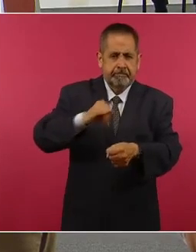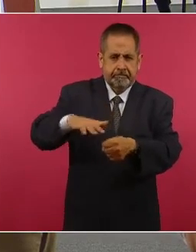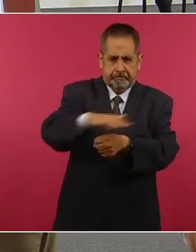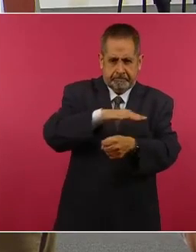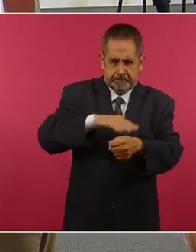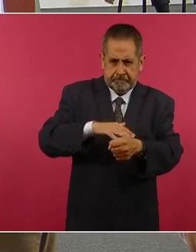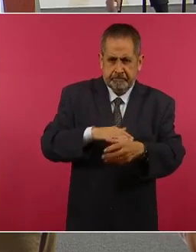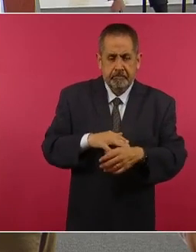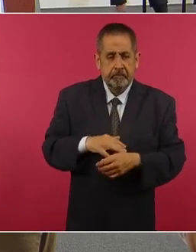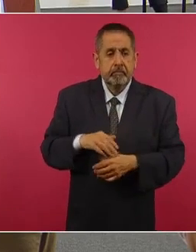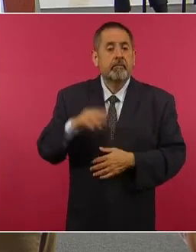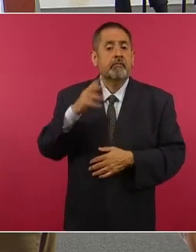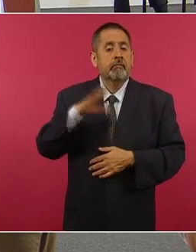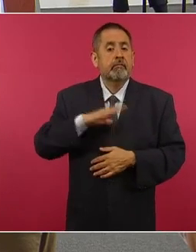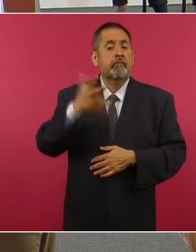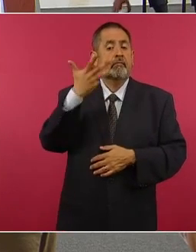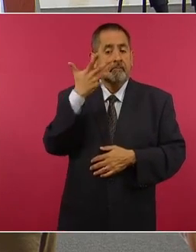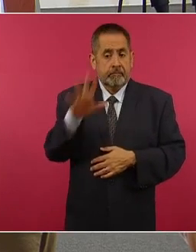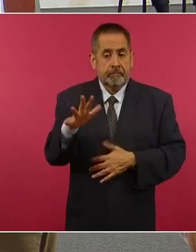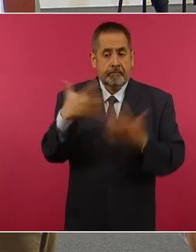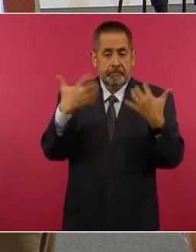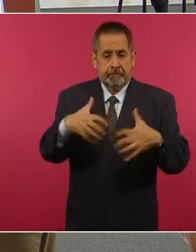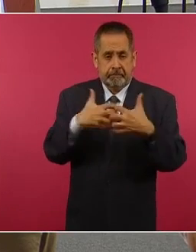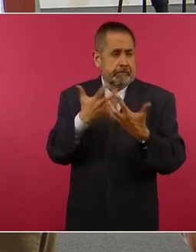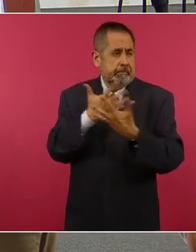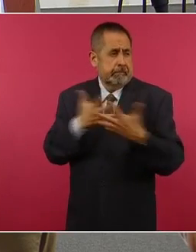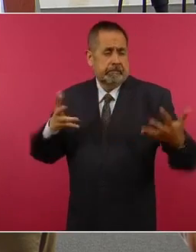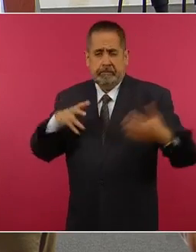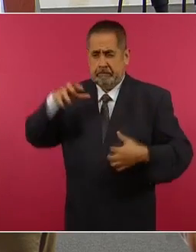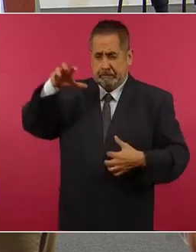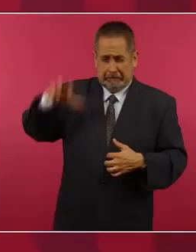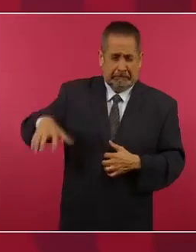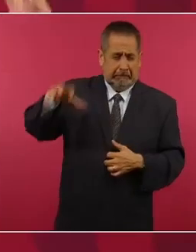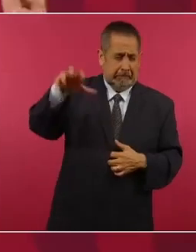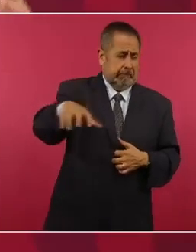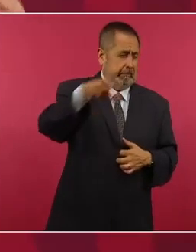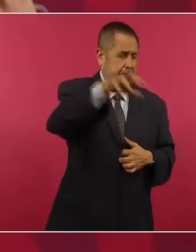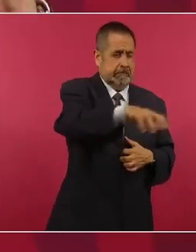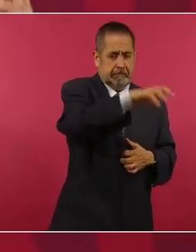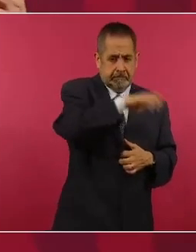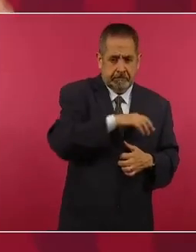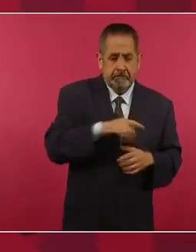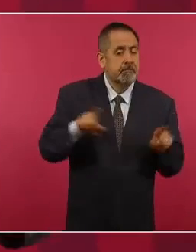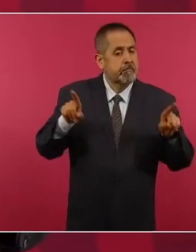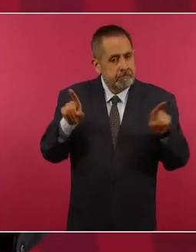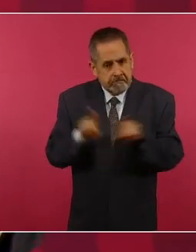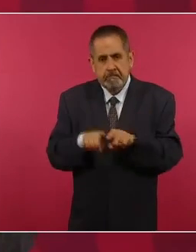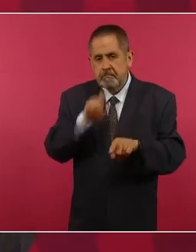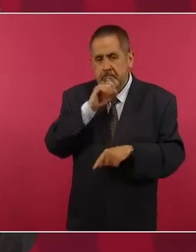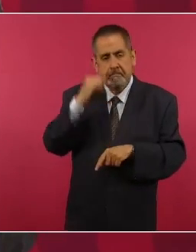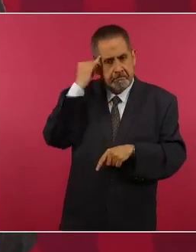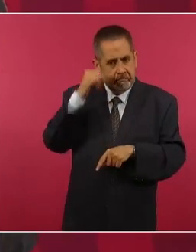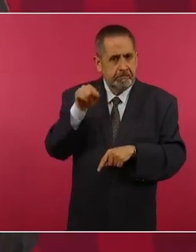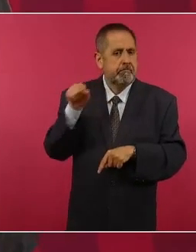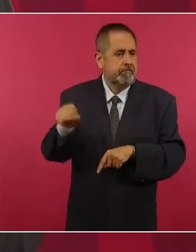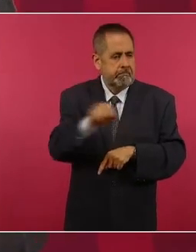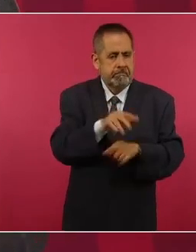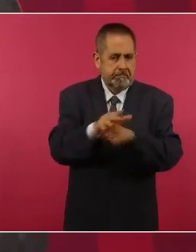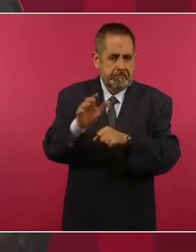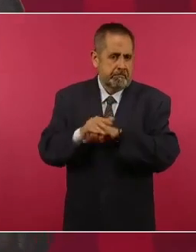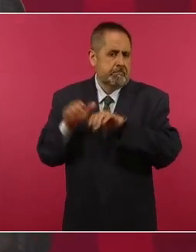son 10 parques industriales, también con el mismo propósito.